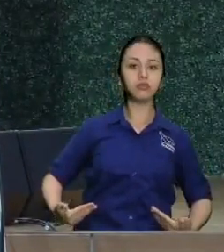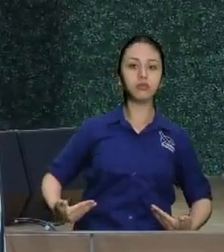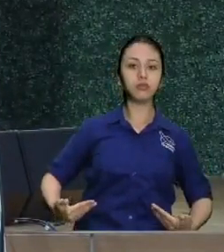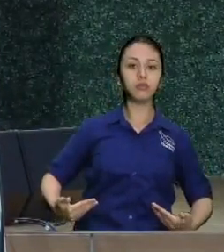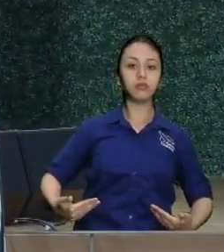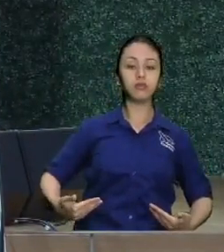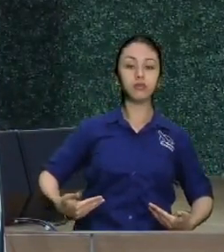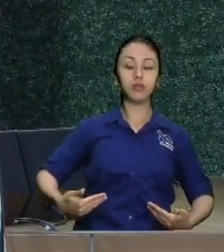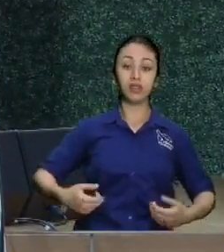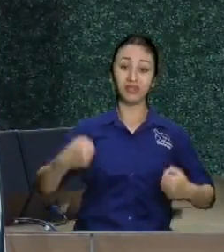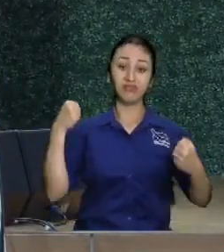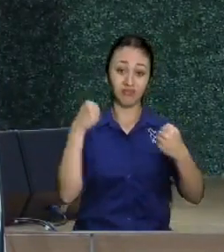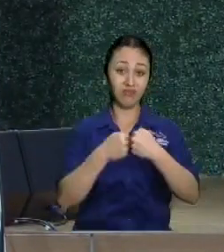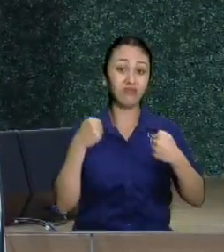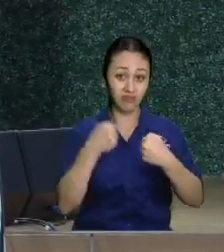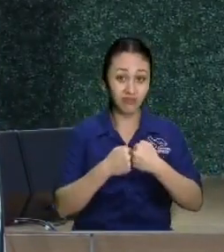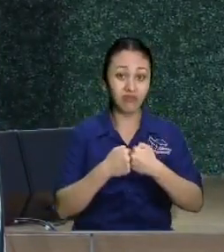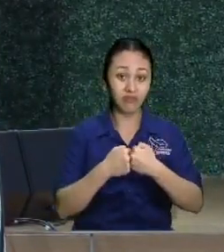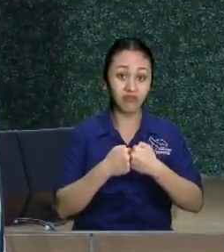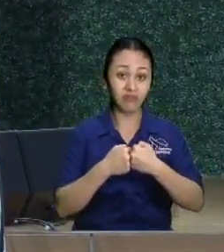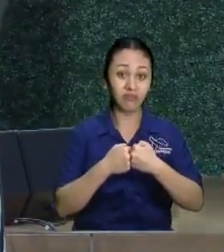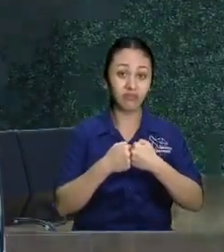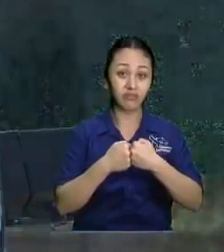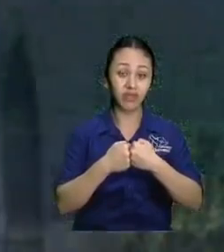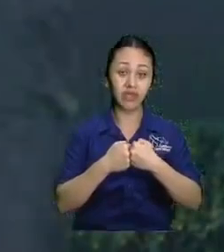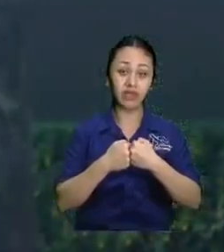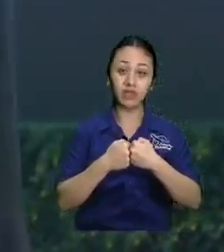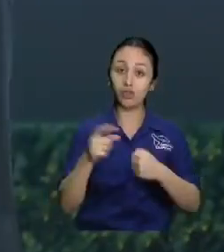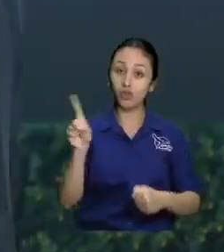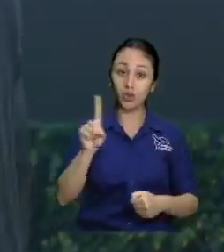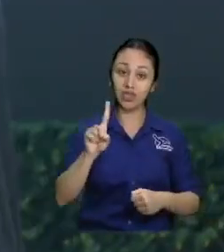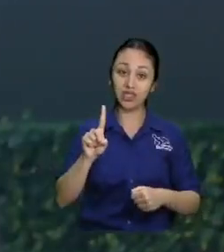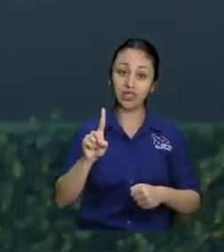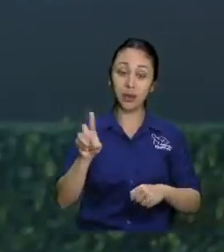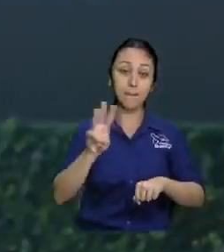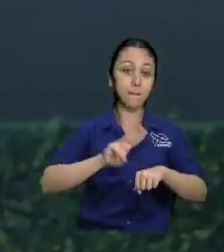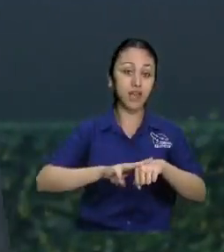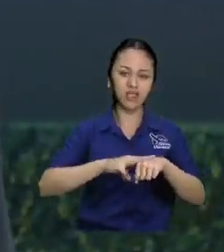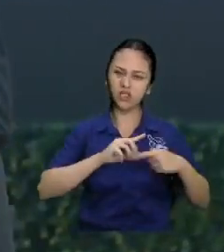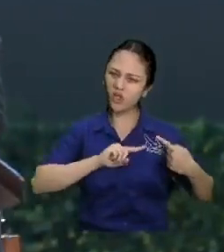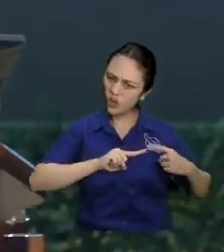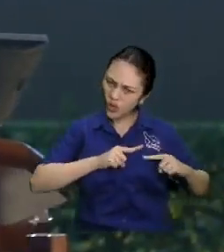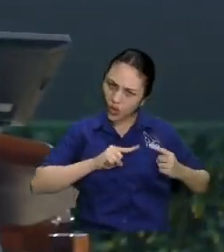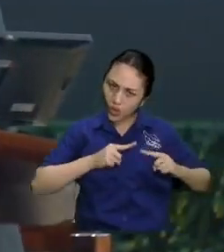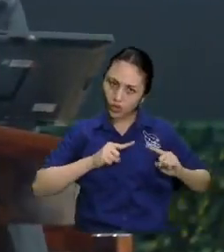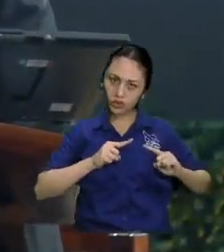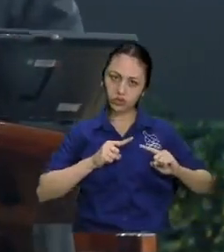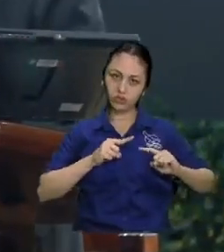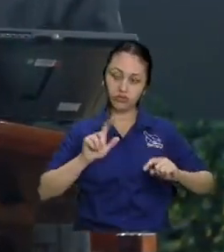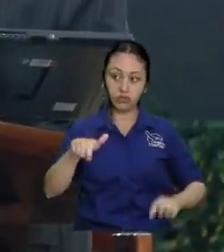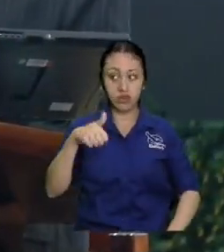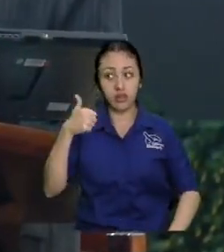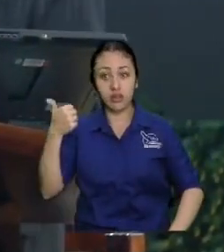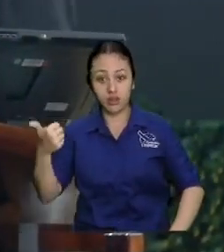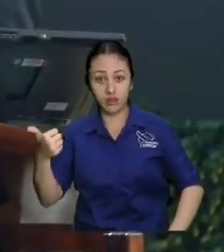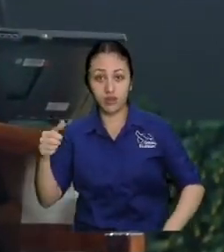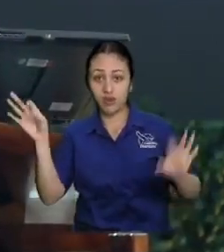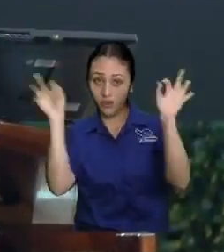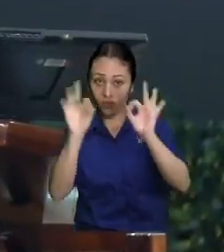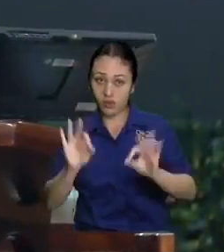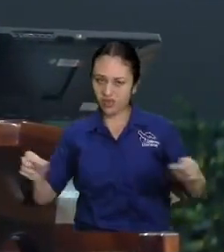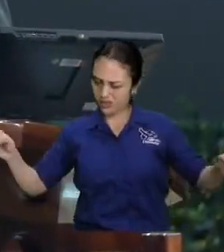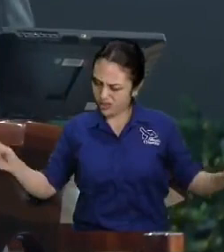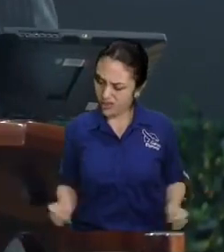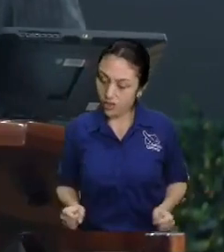castigo físico duele menos que el otro. El castigo físico duele menos que el otro porque a uno